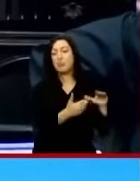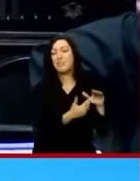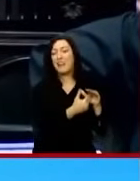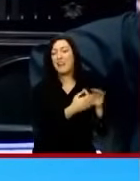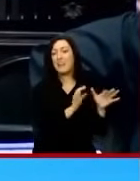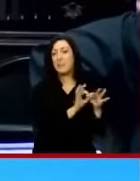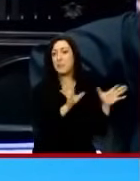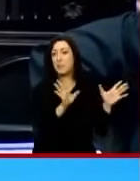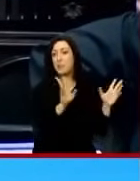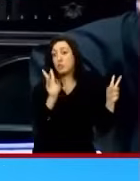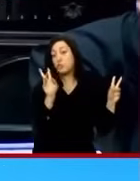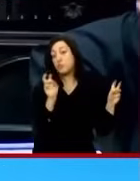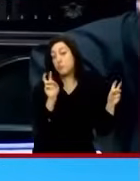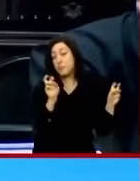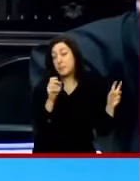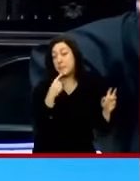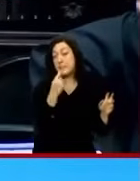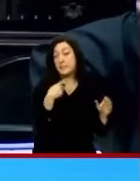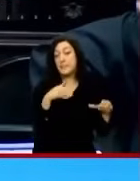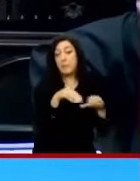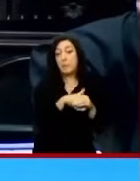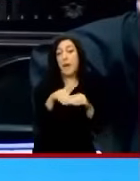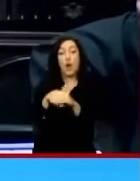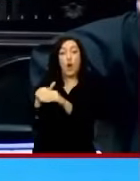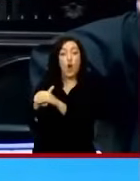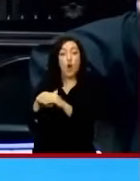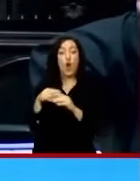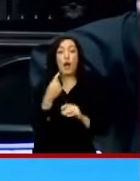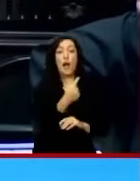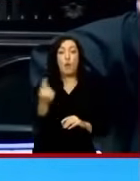Y pienso que de dominio público.